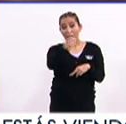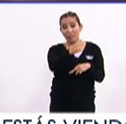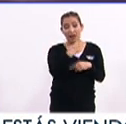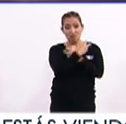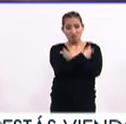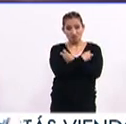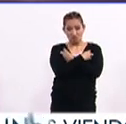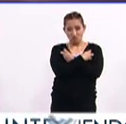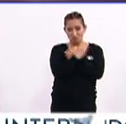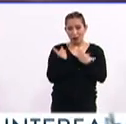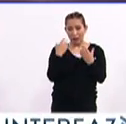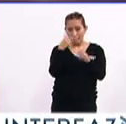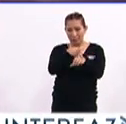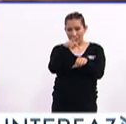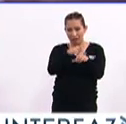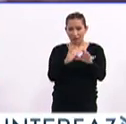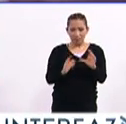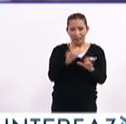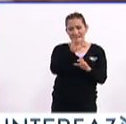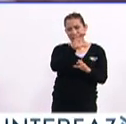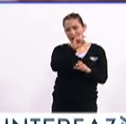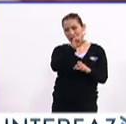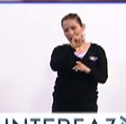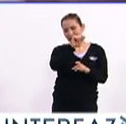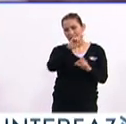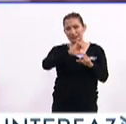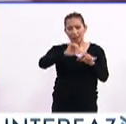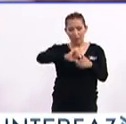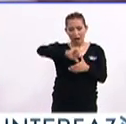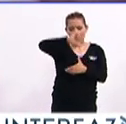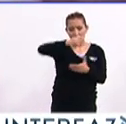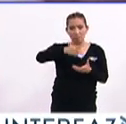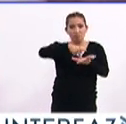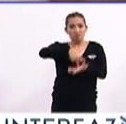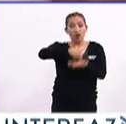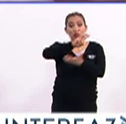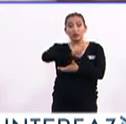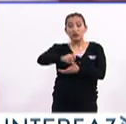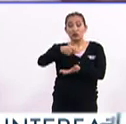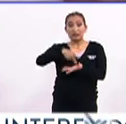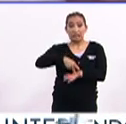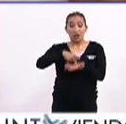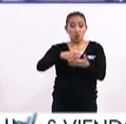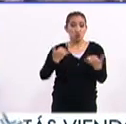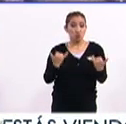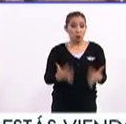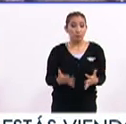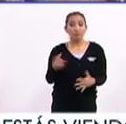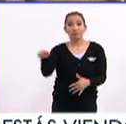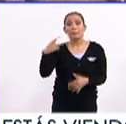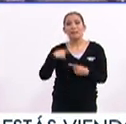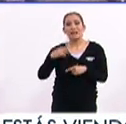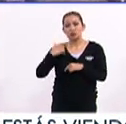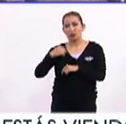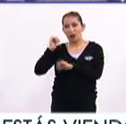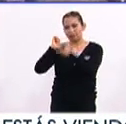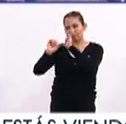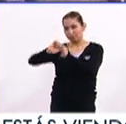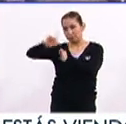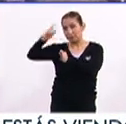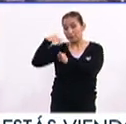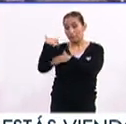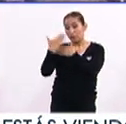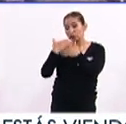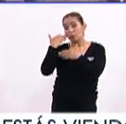los cráneos de piedra mide aproximadamente 70 centímetros de alto y pesa alrededor de 200 kilogramos. Los arqueólogos confían que en